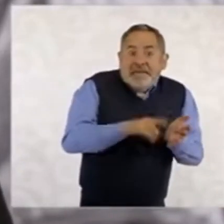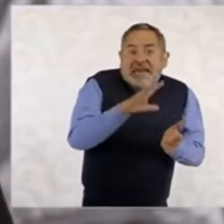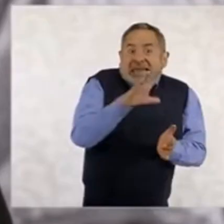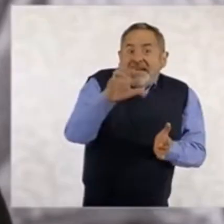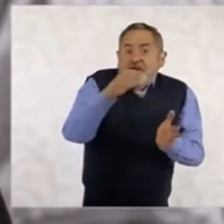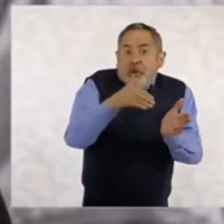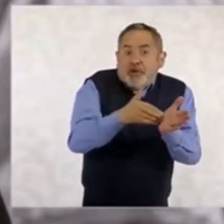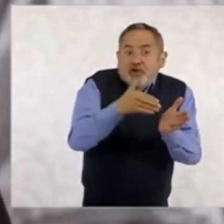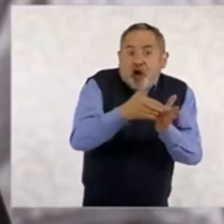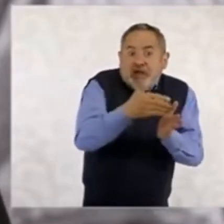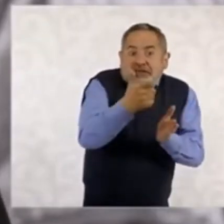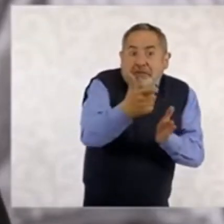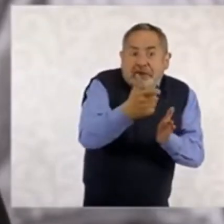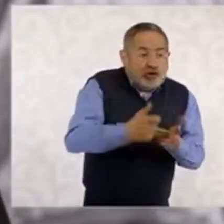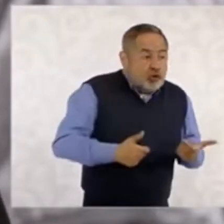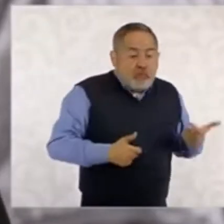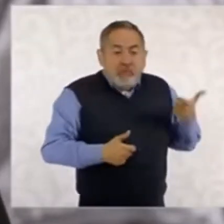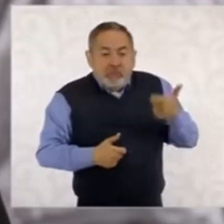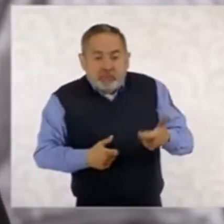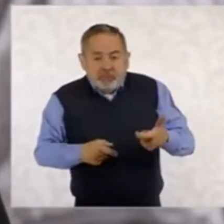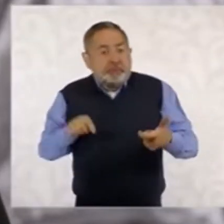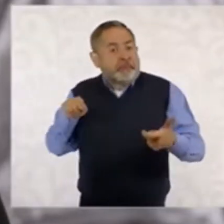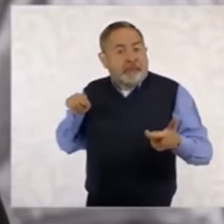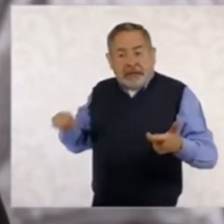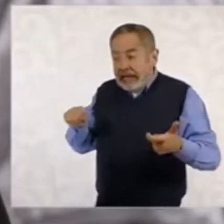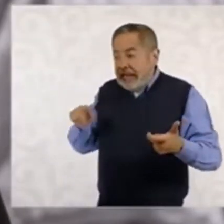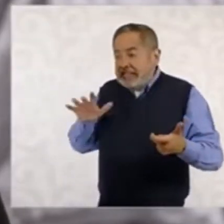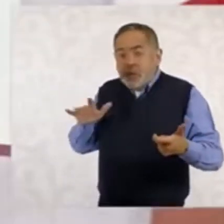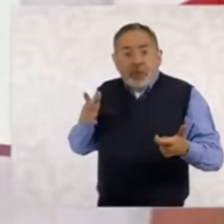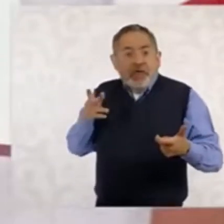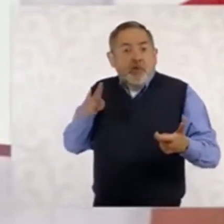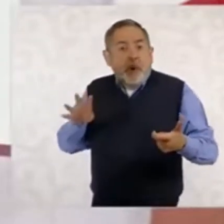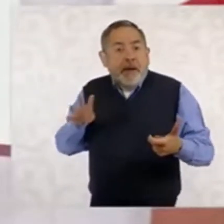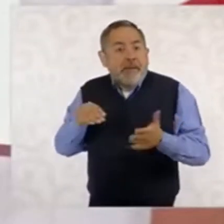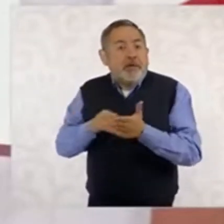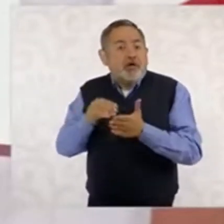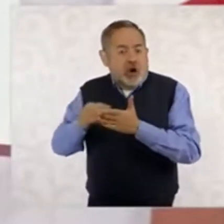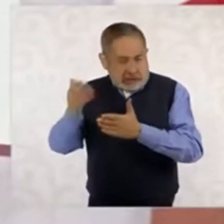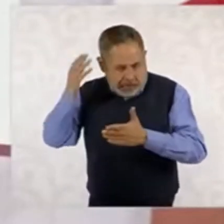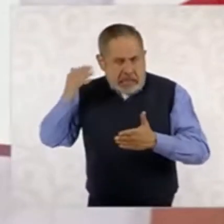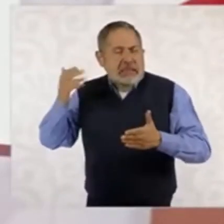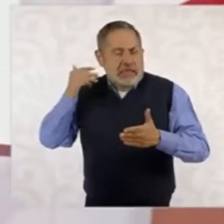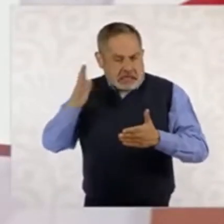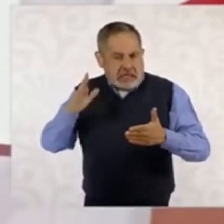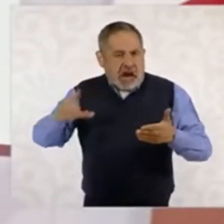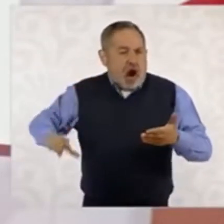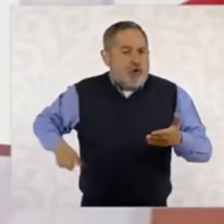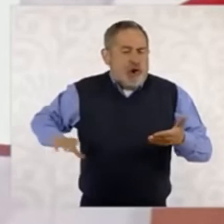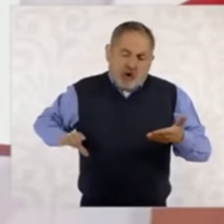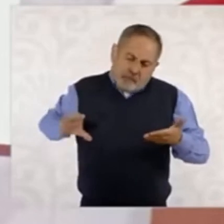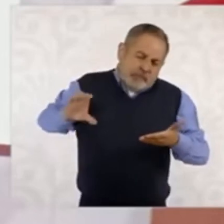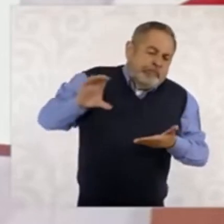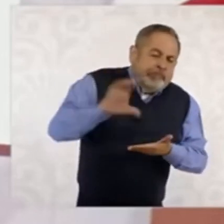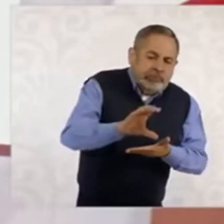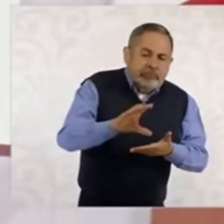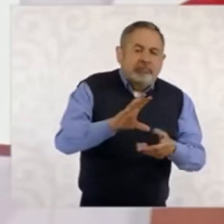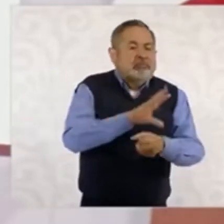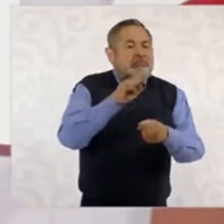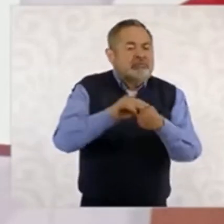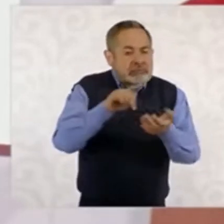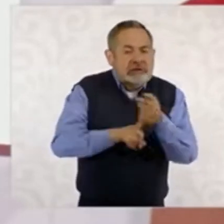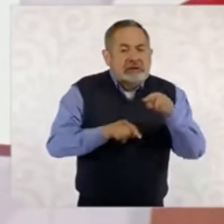pesos, a los que se suman 59 millones que ya había depositado ante la Junta Federal de Conciliación y